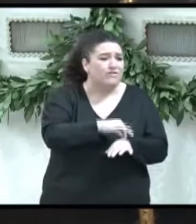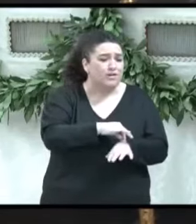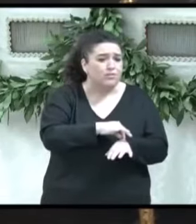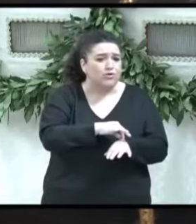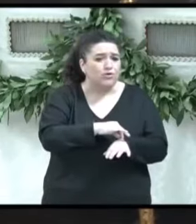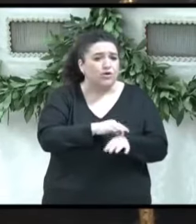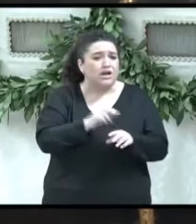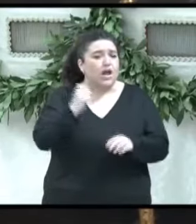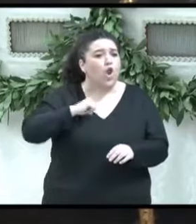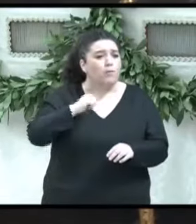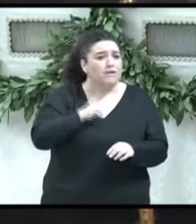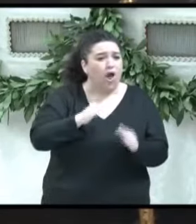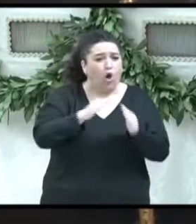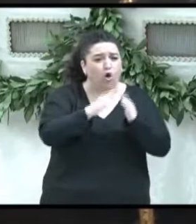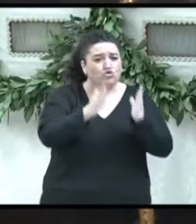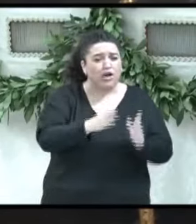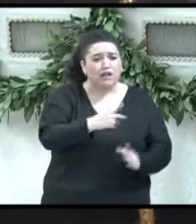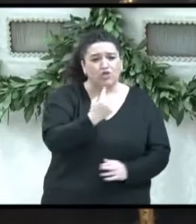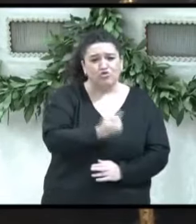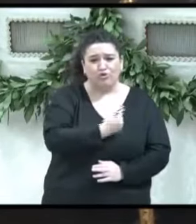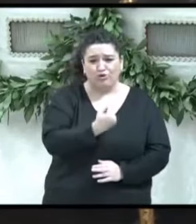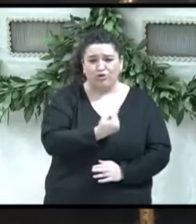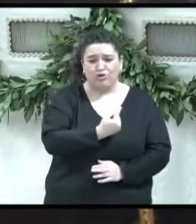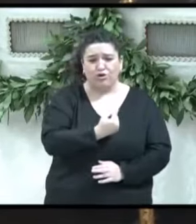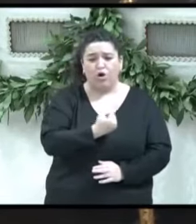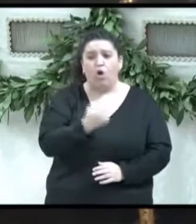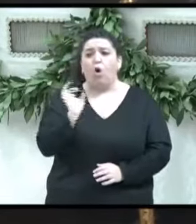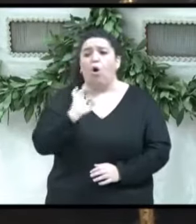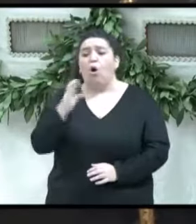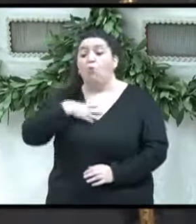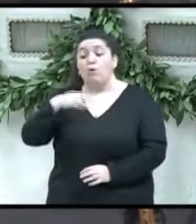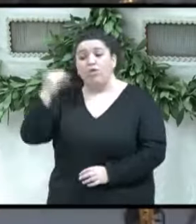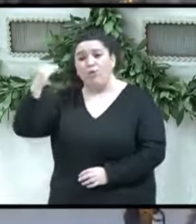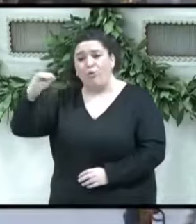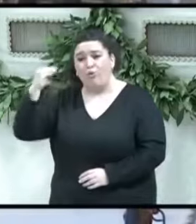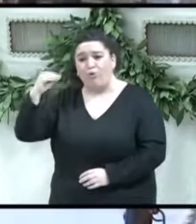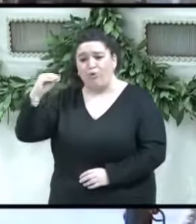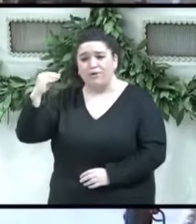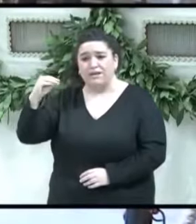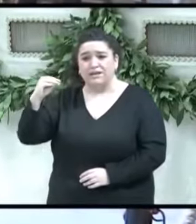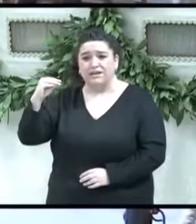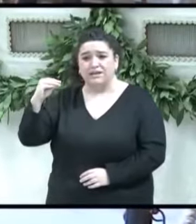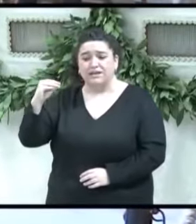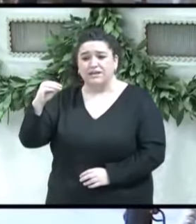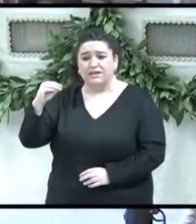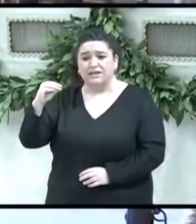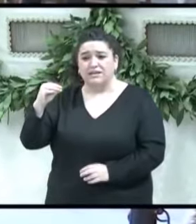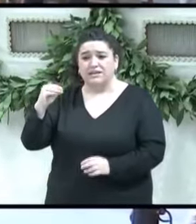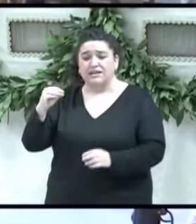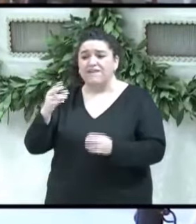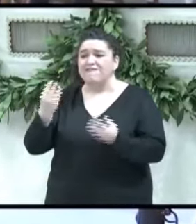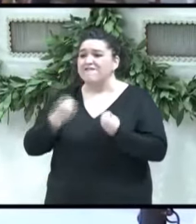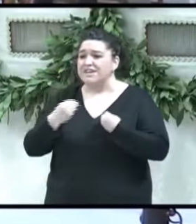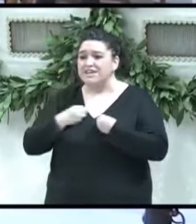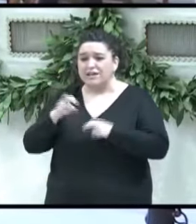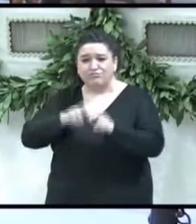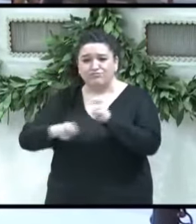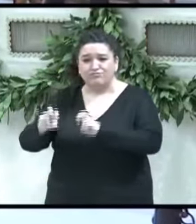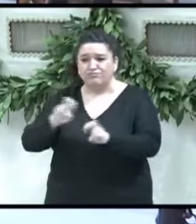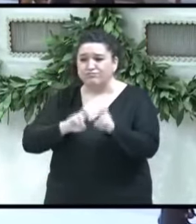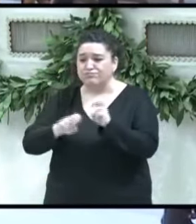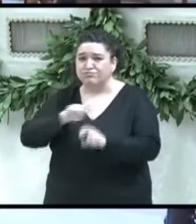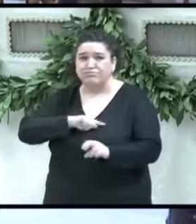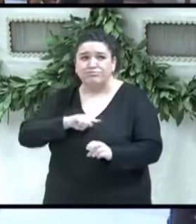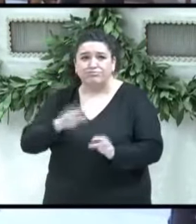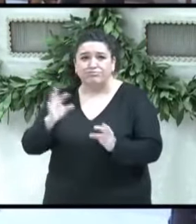en el hospital o en su casa puede ser un joven que no encuentra sentido la